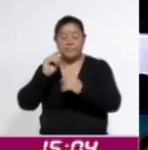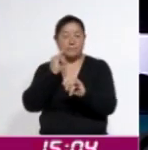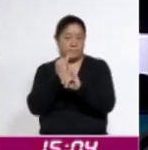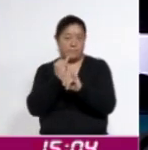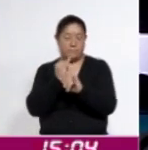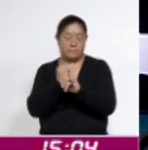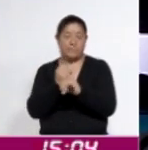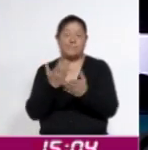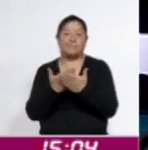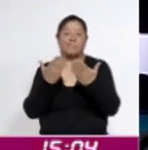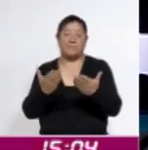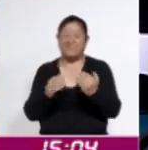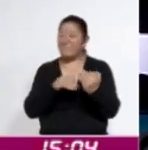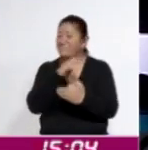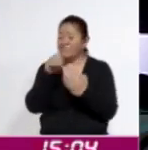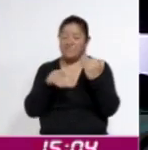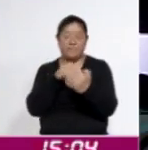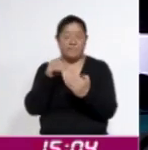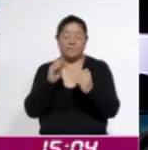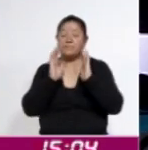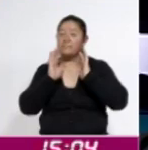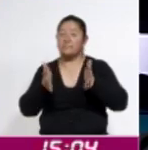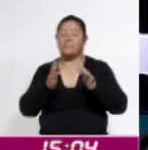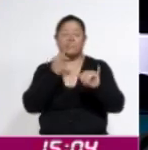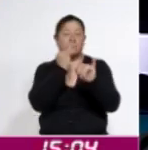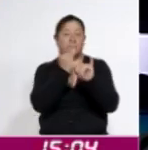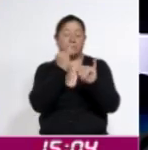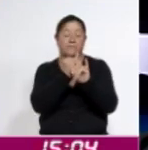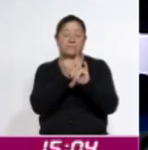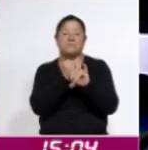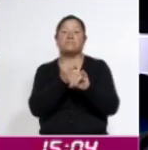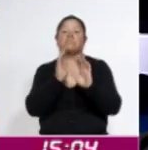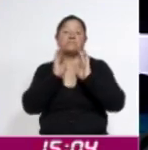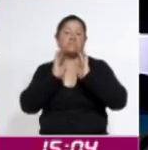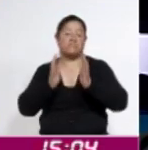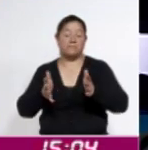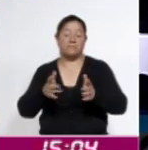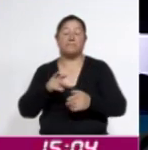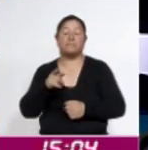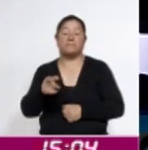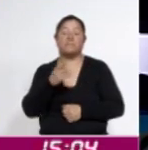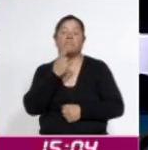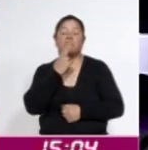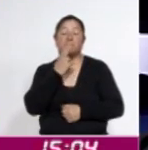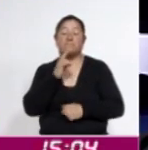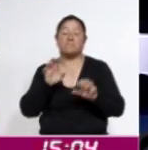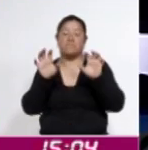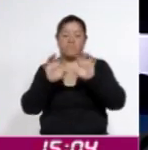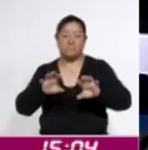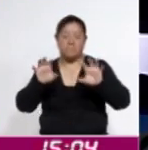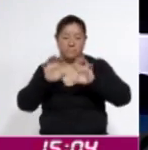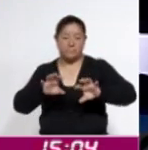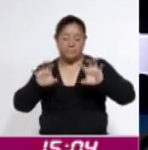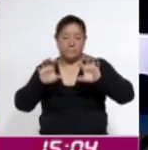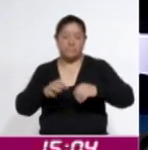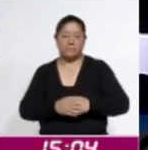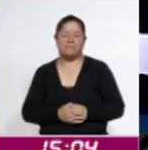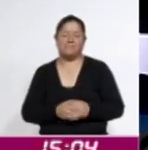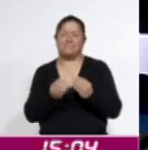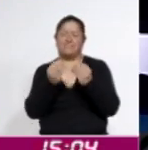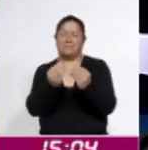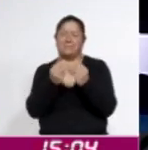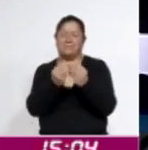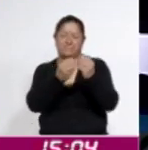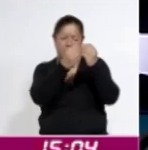ahora todo prácticamente se hace vía internet, vía redes, el uso de la computadora y un sinfín